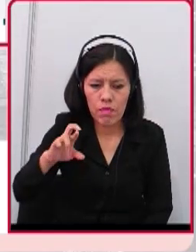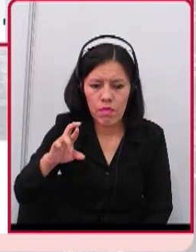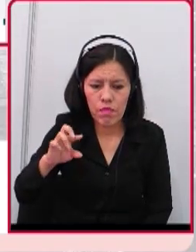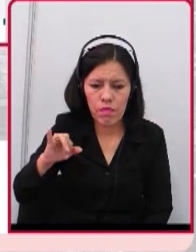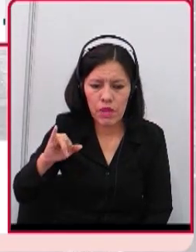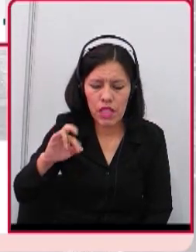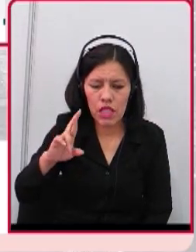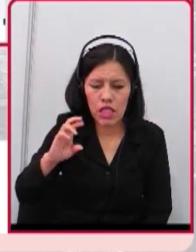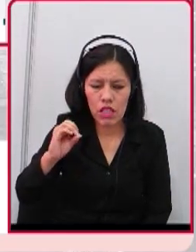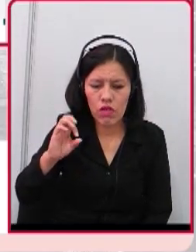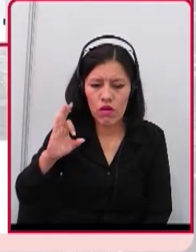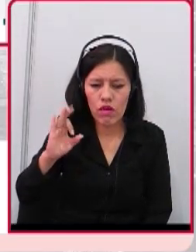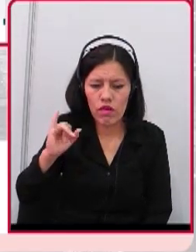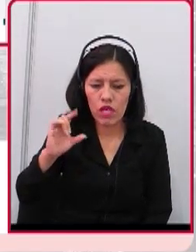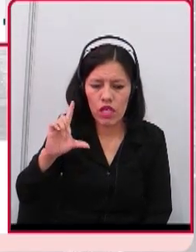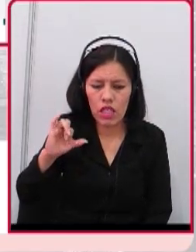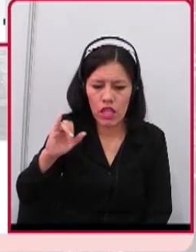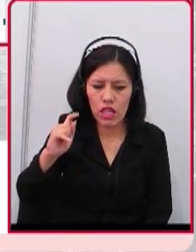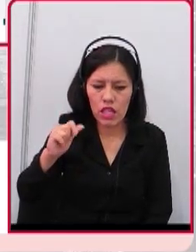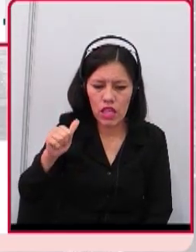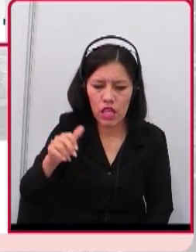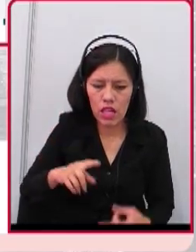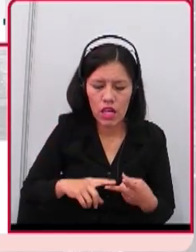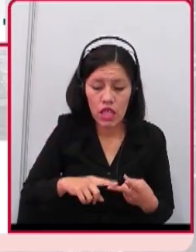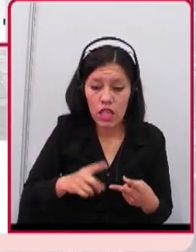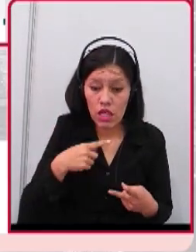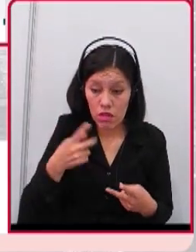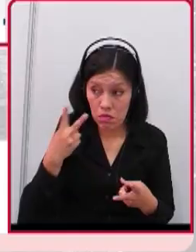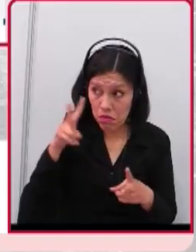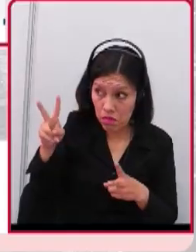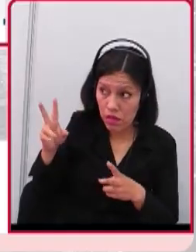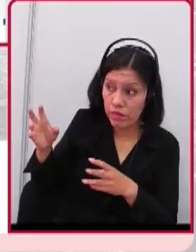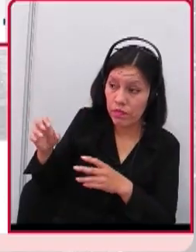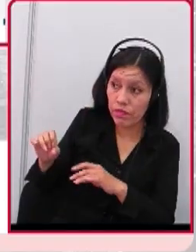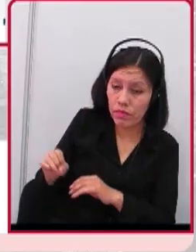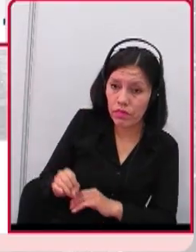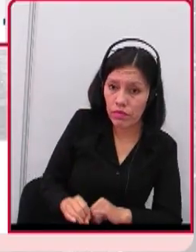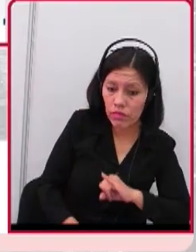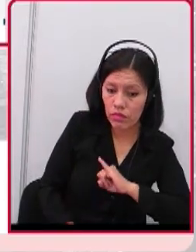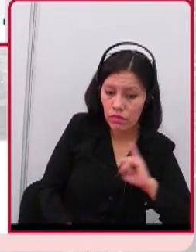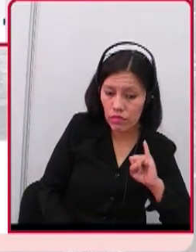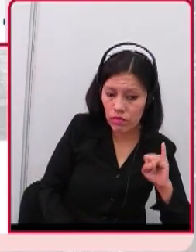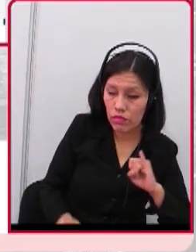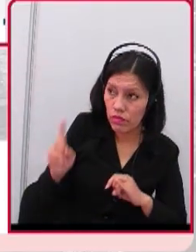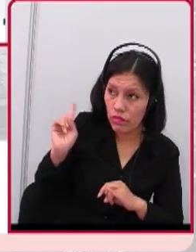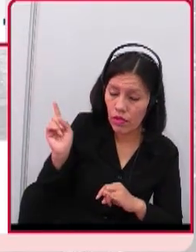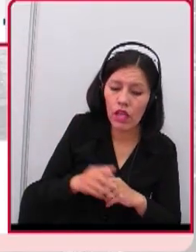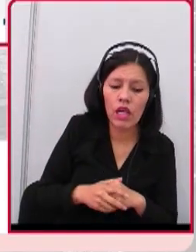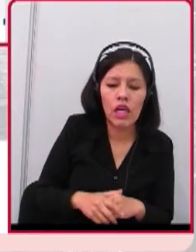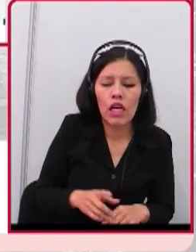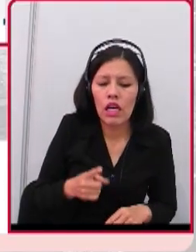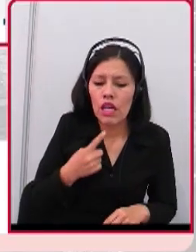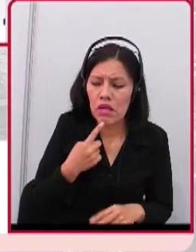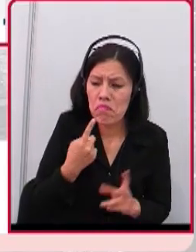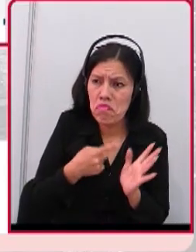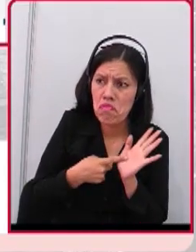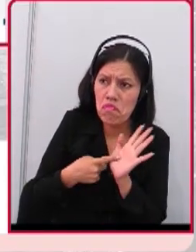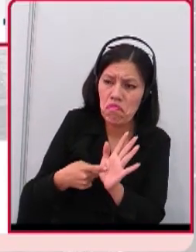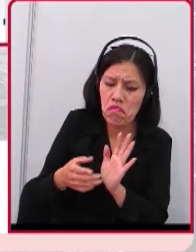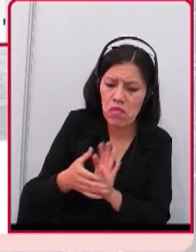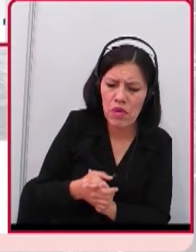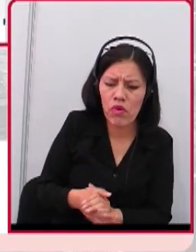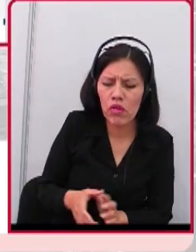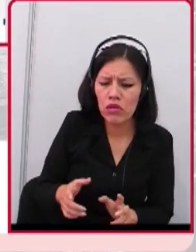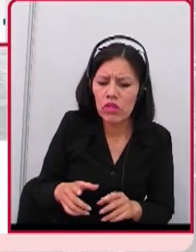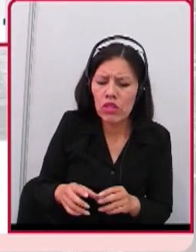ahí estamos, como se puede ver en la lámina de la parte de la izquierda, tenemos una concentración de minerales de alta temperatura,